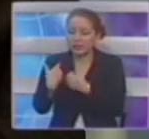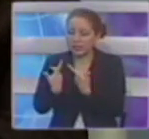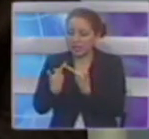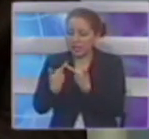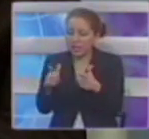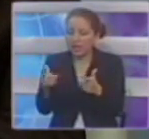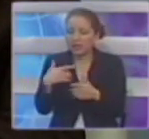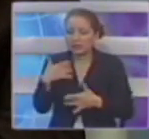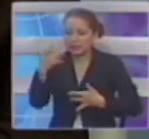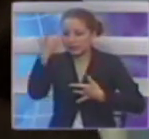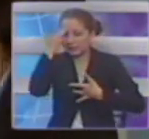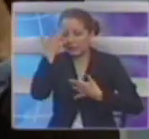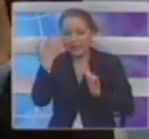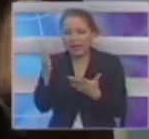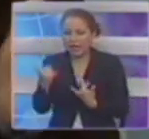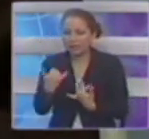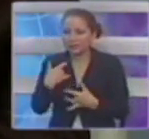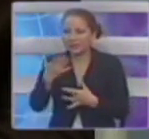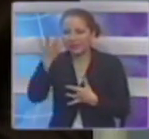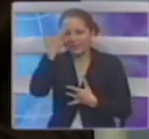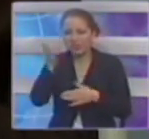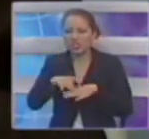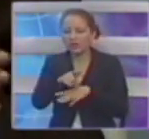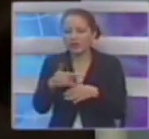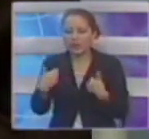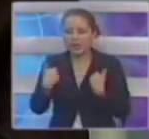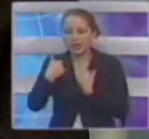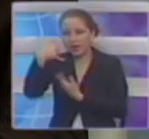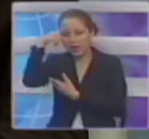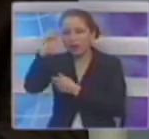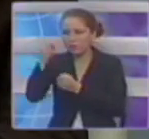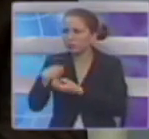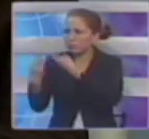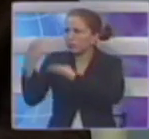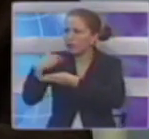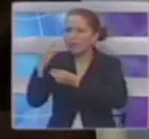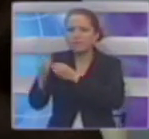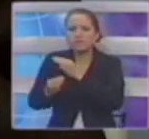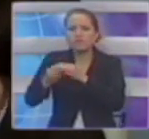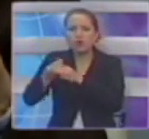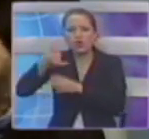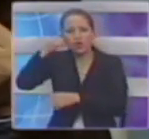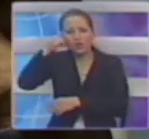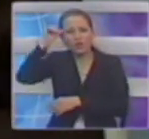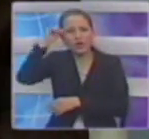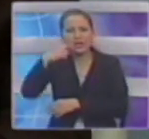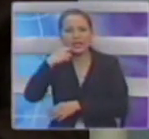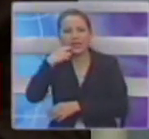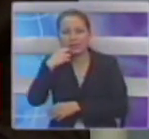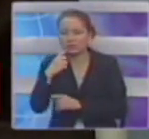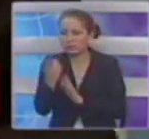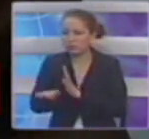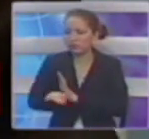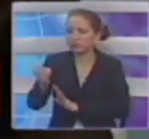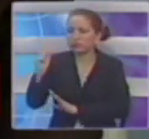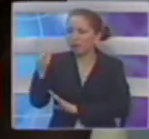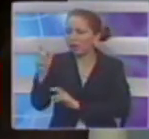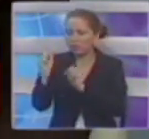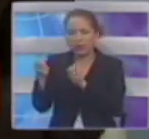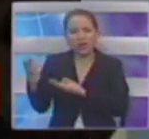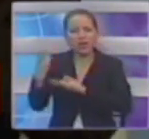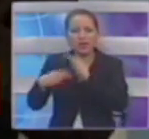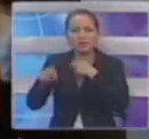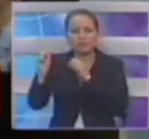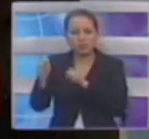libres de la fiebre aftosa, podemos exportar, el precio de la carne de res en el mundo es elevado y es muy rentable ese